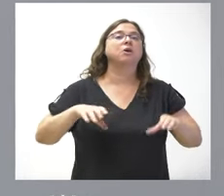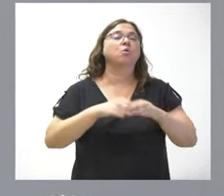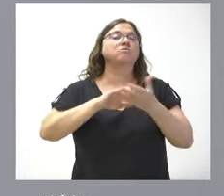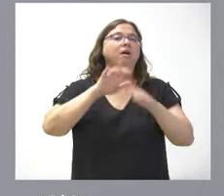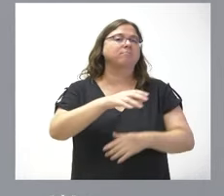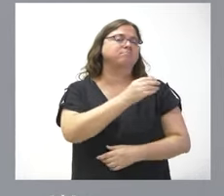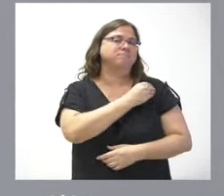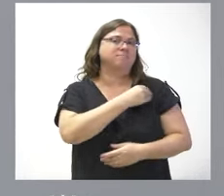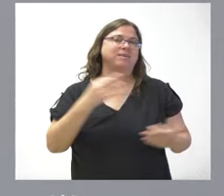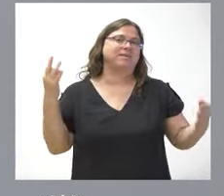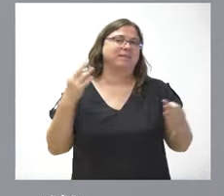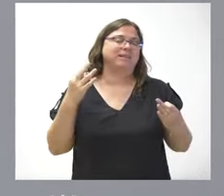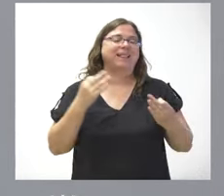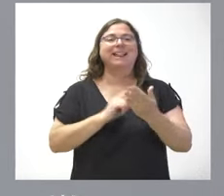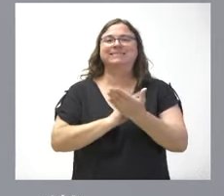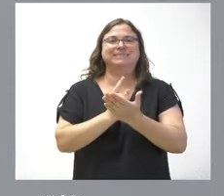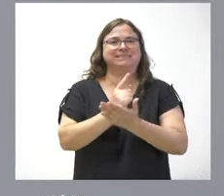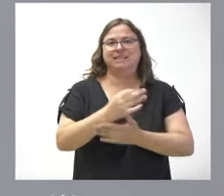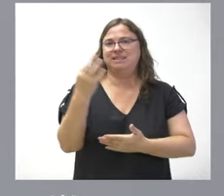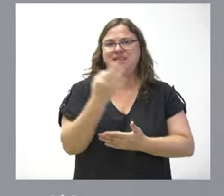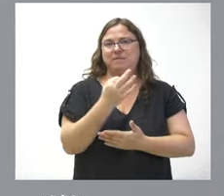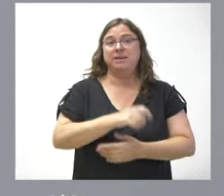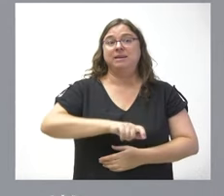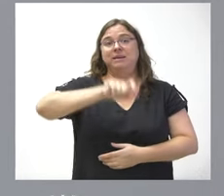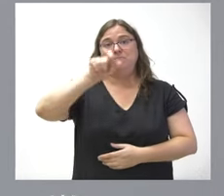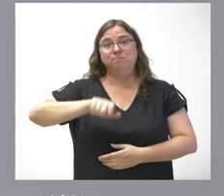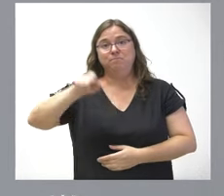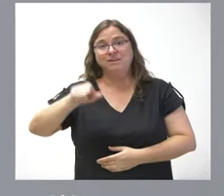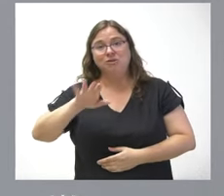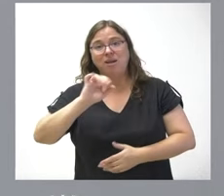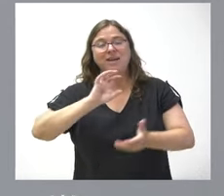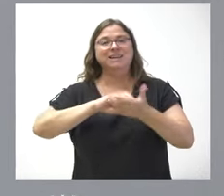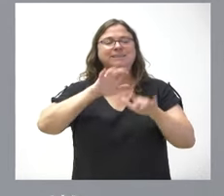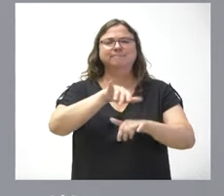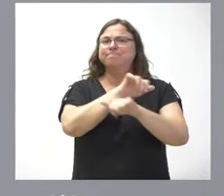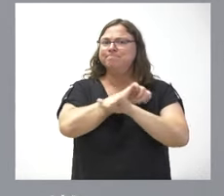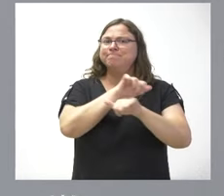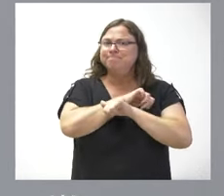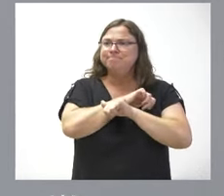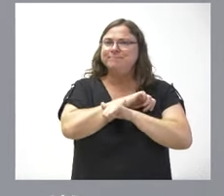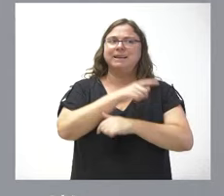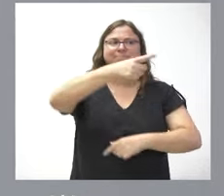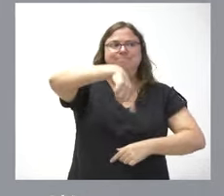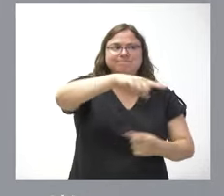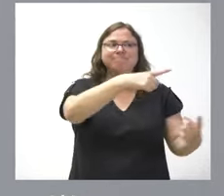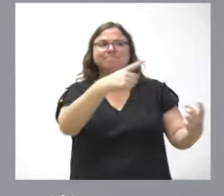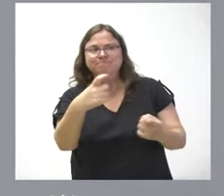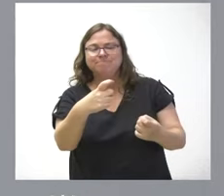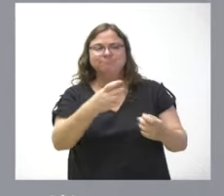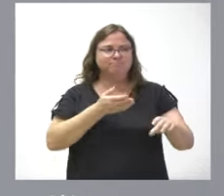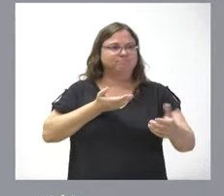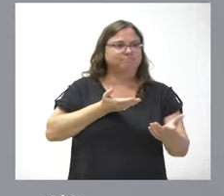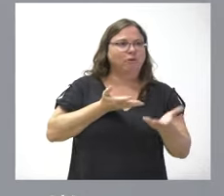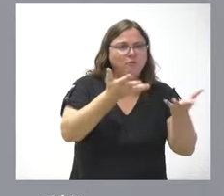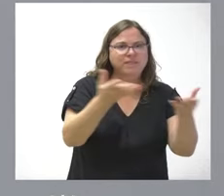nos ha pedido que tenemos una hoja de ruta tenemos unas personas en castell le que esperan mucho de nosotros que sigamos dando lo mejor